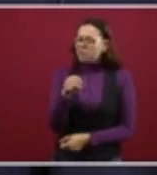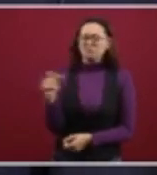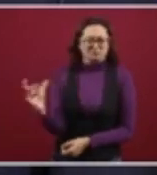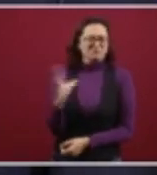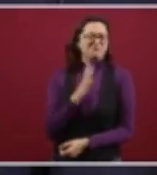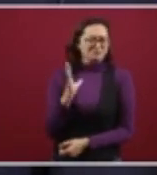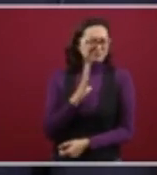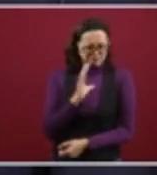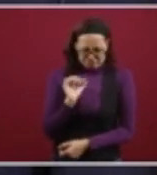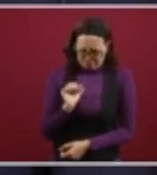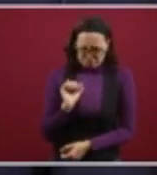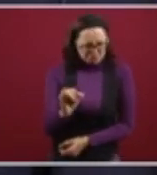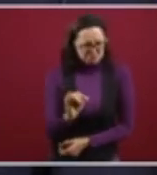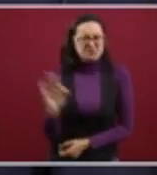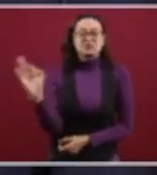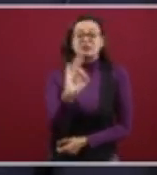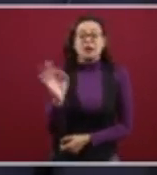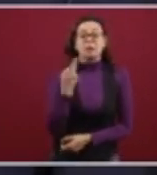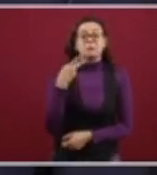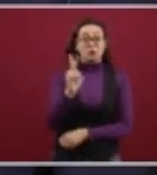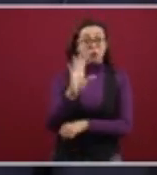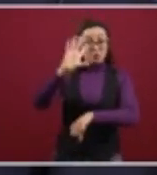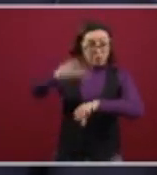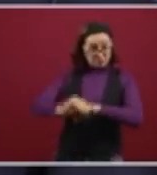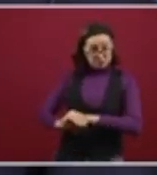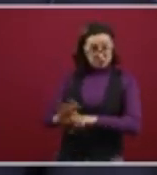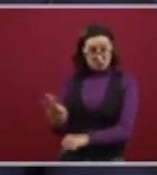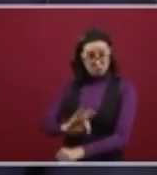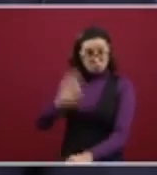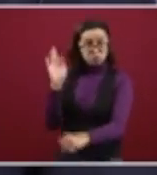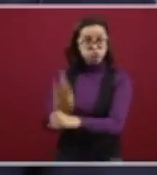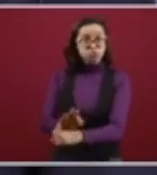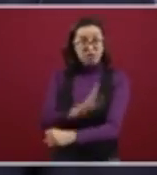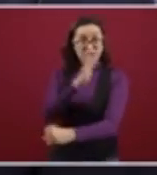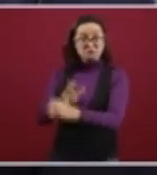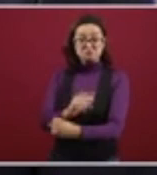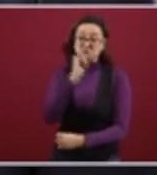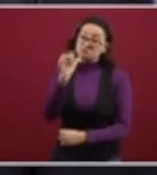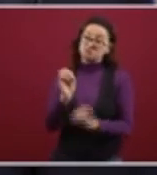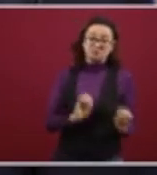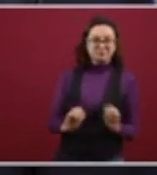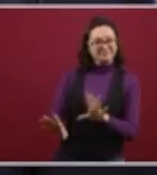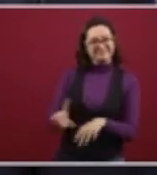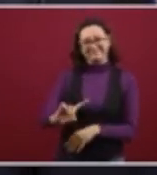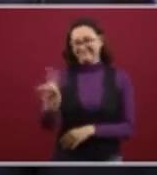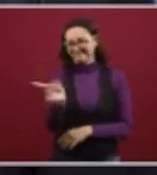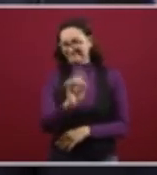esos delitos, no hay impunidad.